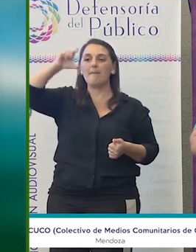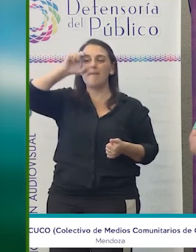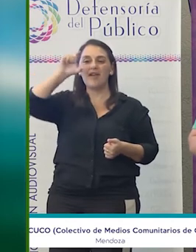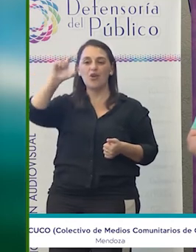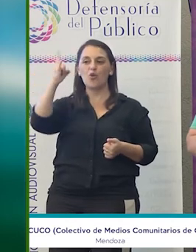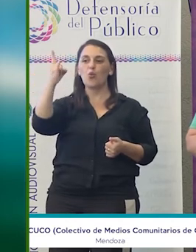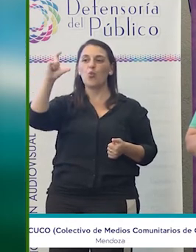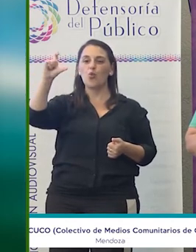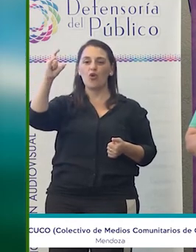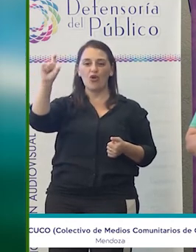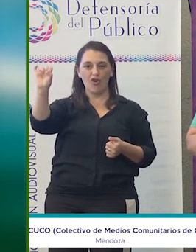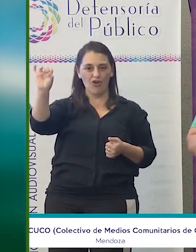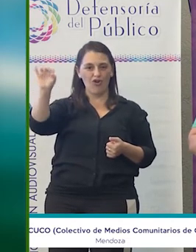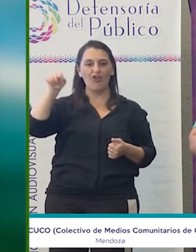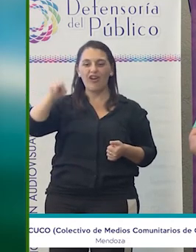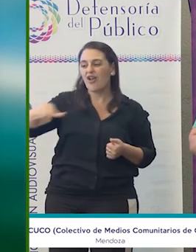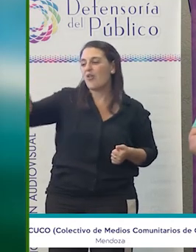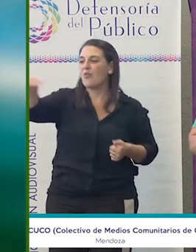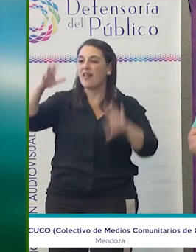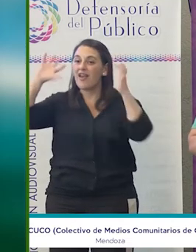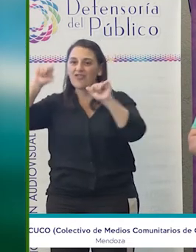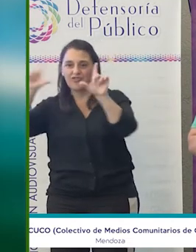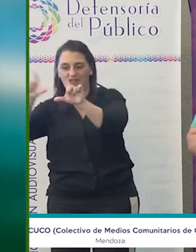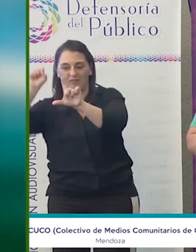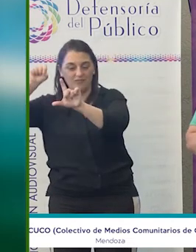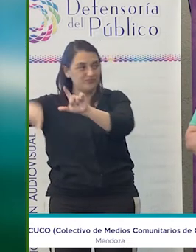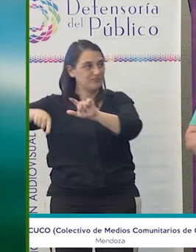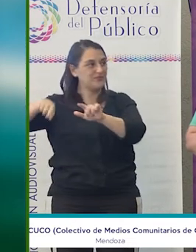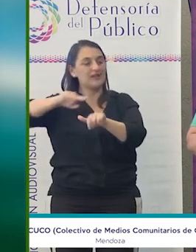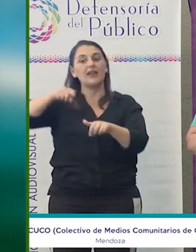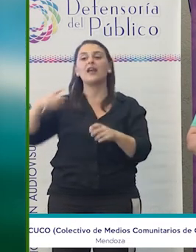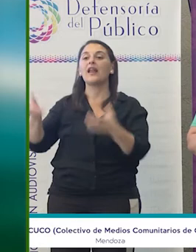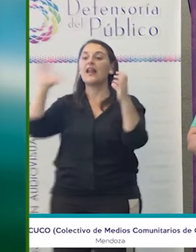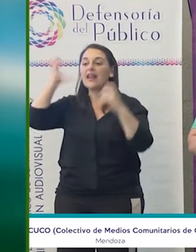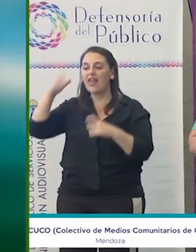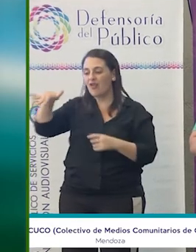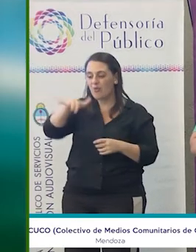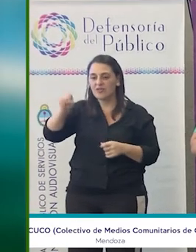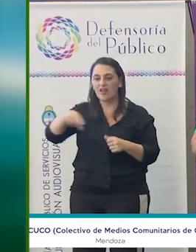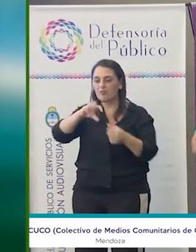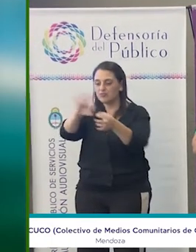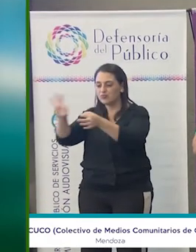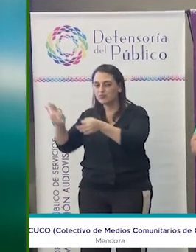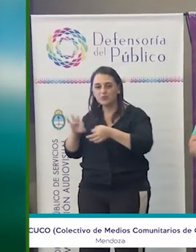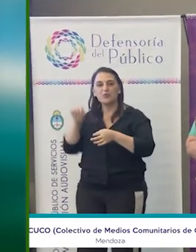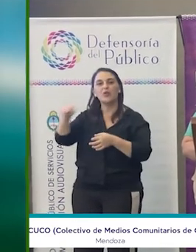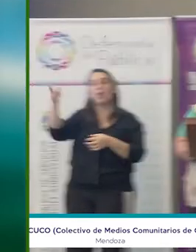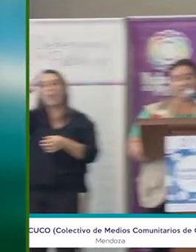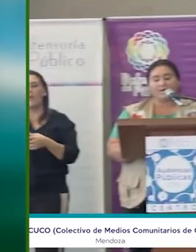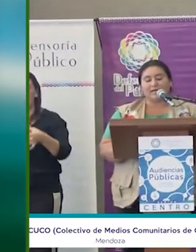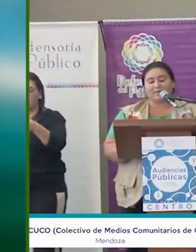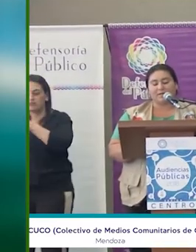de diferentes universidades y provincias. Alejandro Linares, Natalia Vinelli,